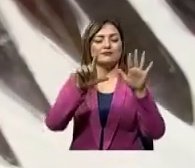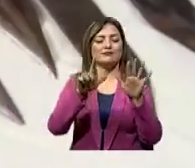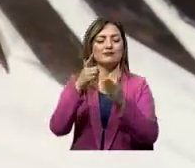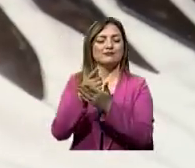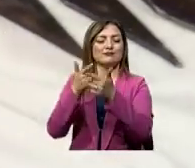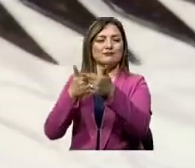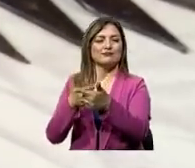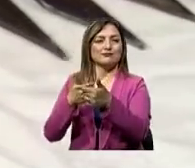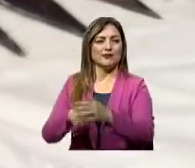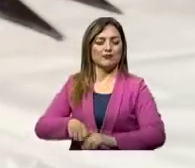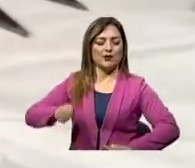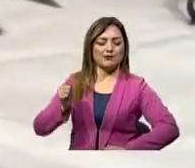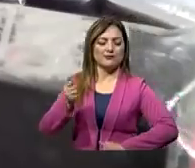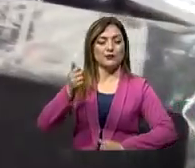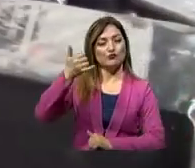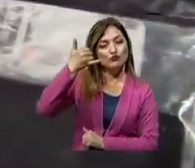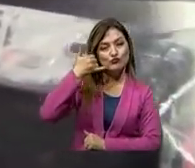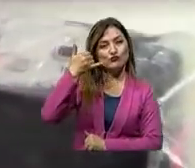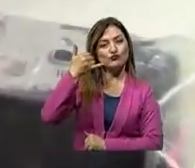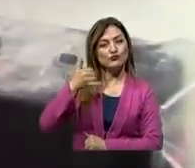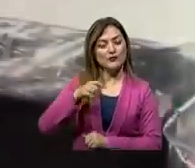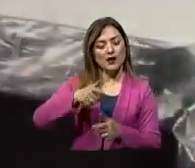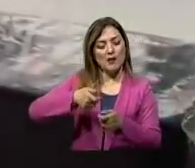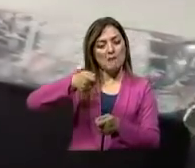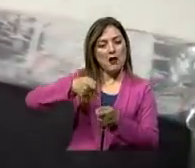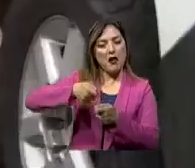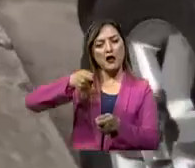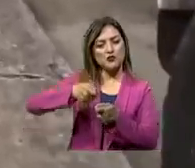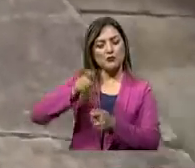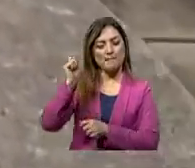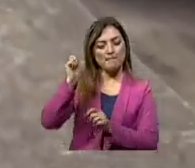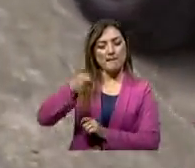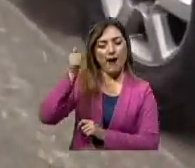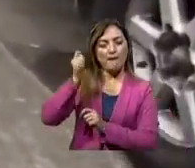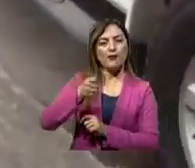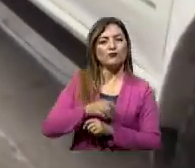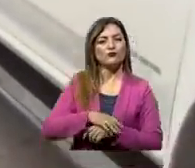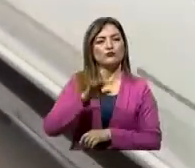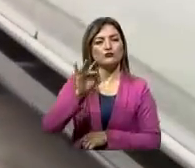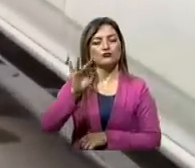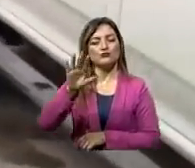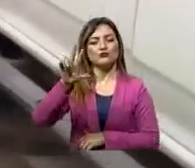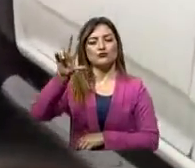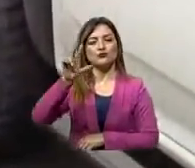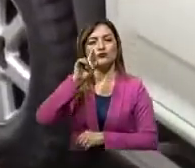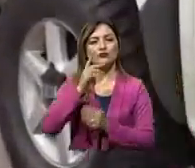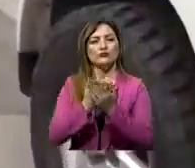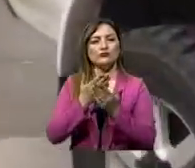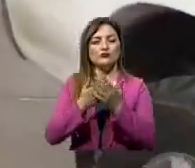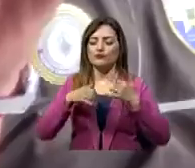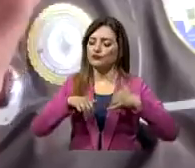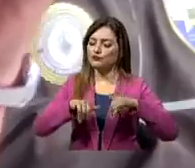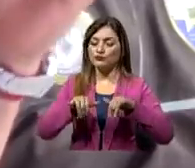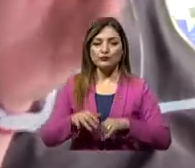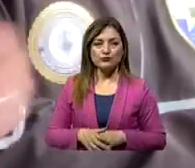machetes, cuchillos, teléfonos celulares, playos, martillos. En total 853 evidencias. Continuamos, ustedes